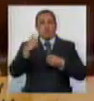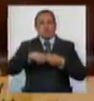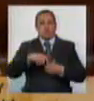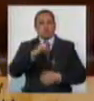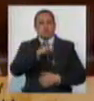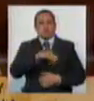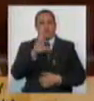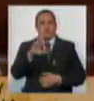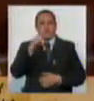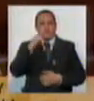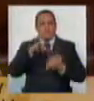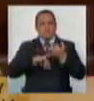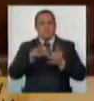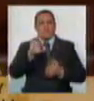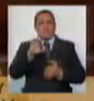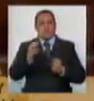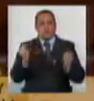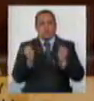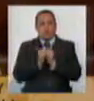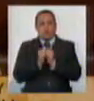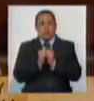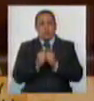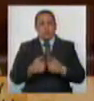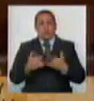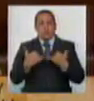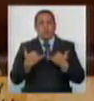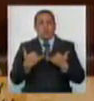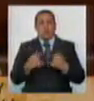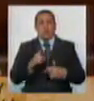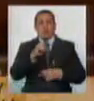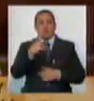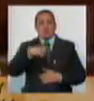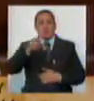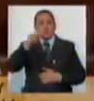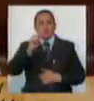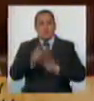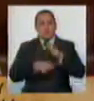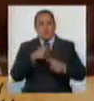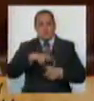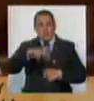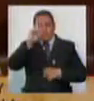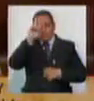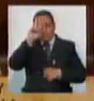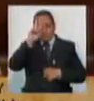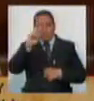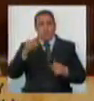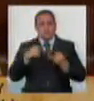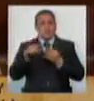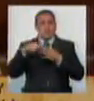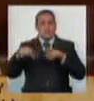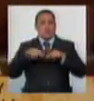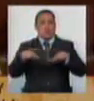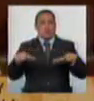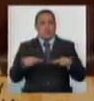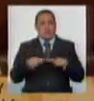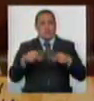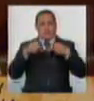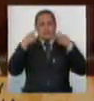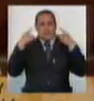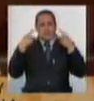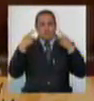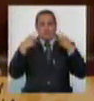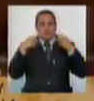Energético FICE, a través del cual 1.000.000 de peruanos y peruanas en las zonas altoandinas y